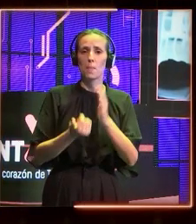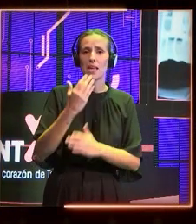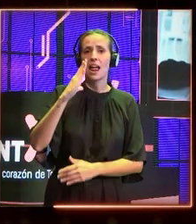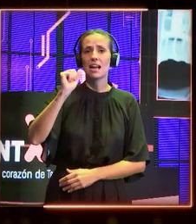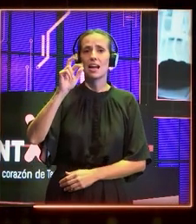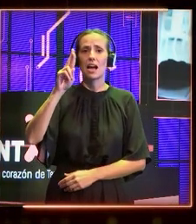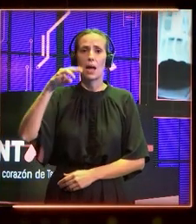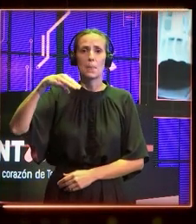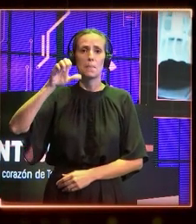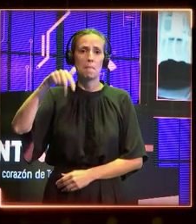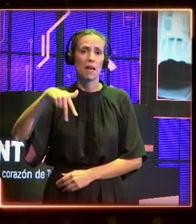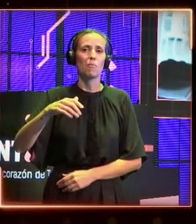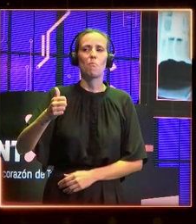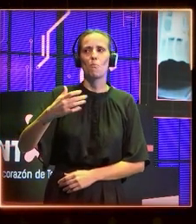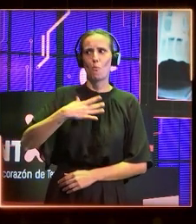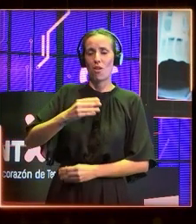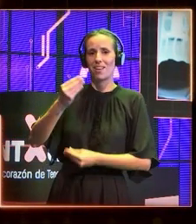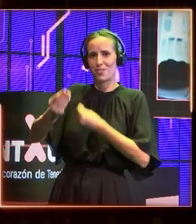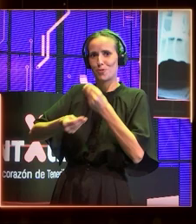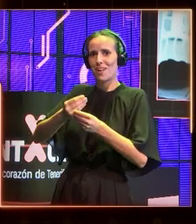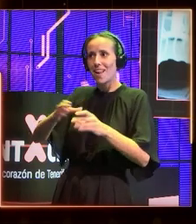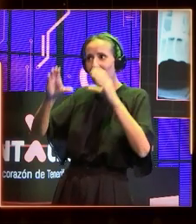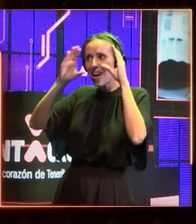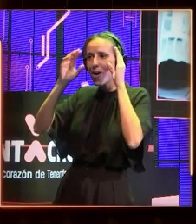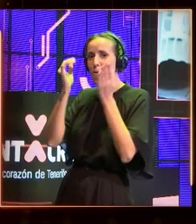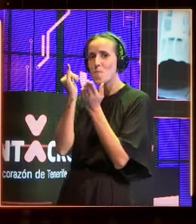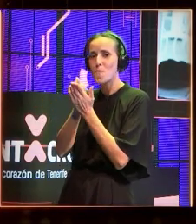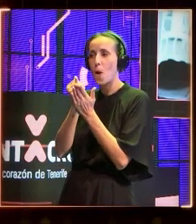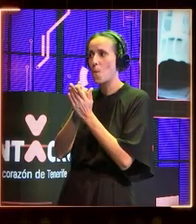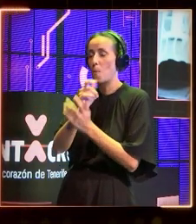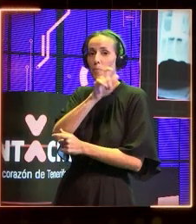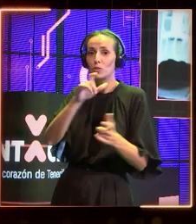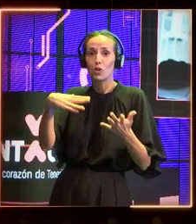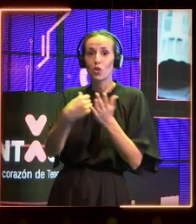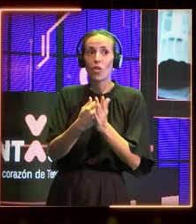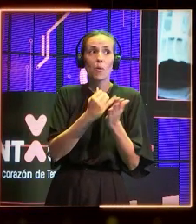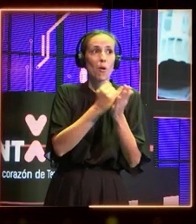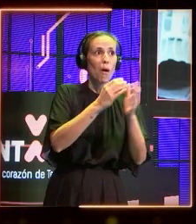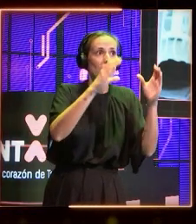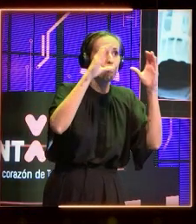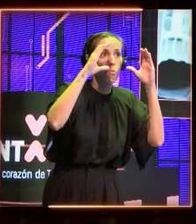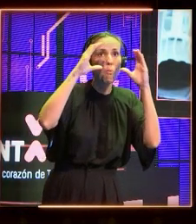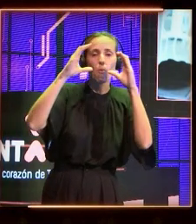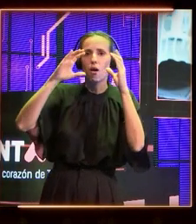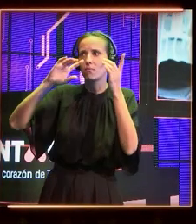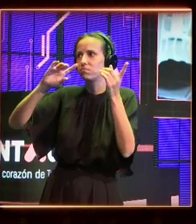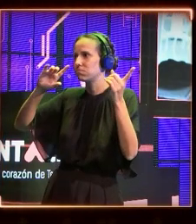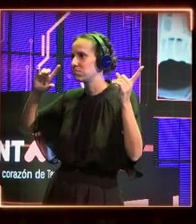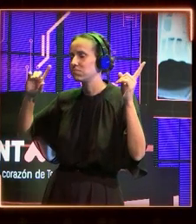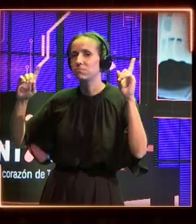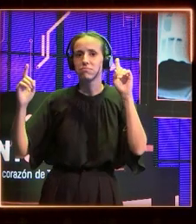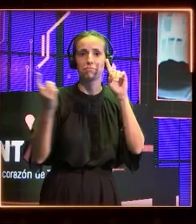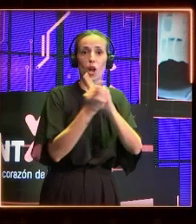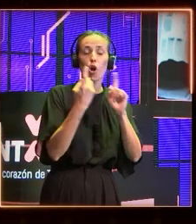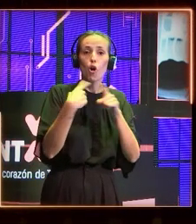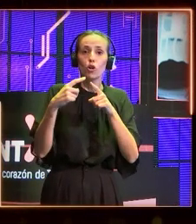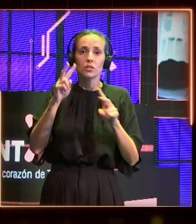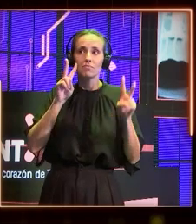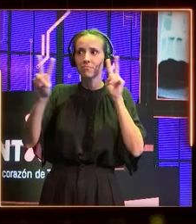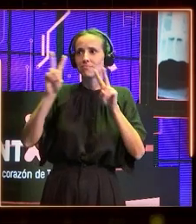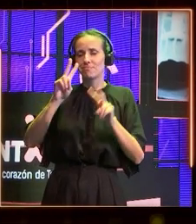posibilidad de utilizarlas y realmente cada persona que se coloca estas gafas se transforma y las posibilidades que visualiza son